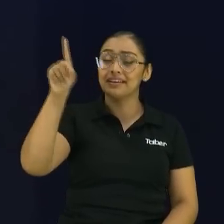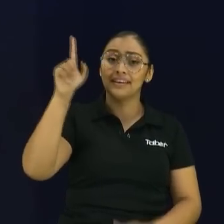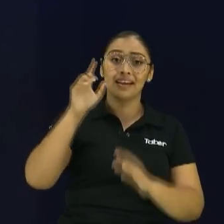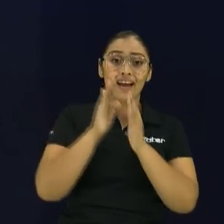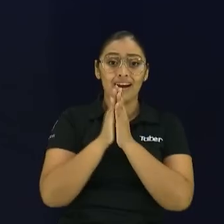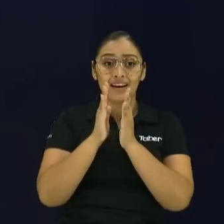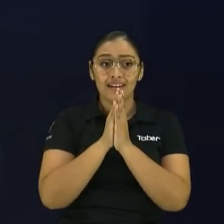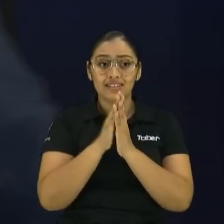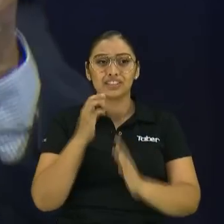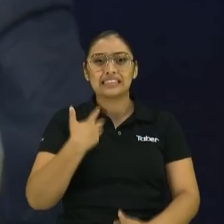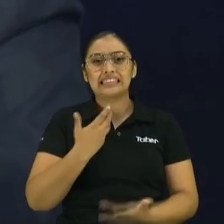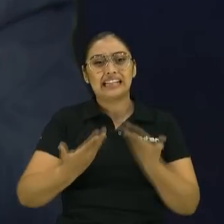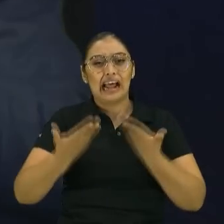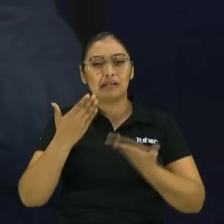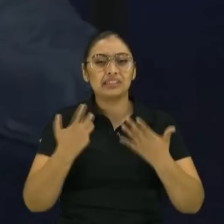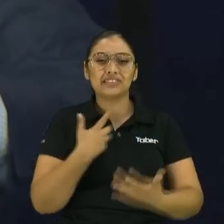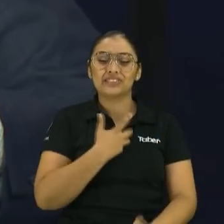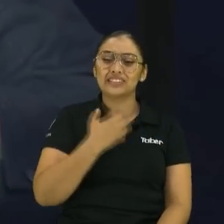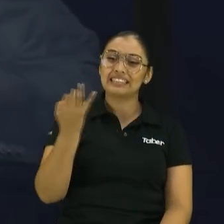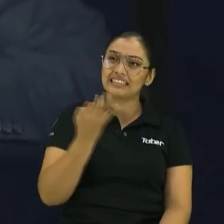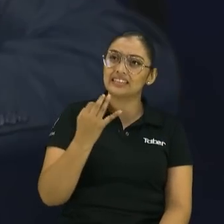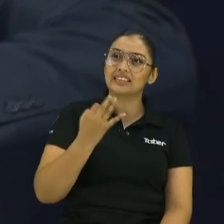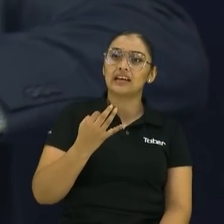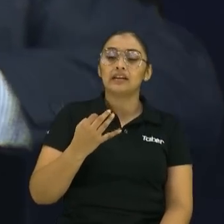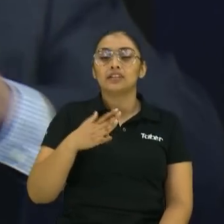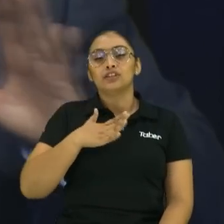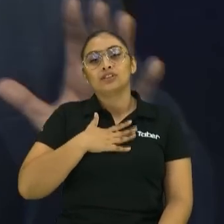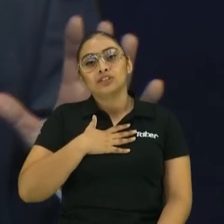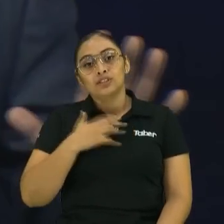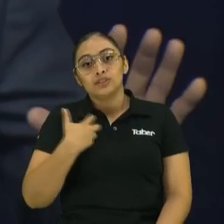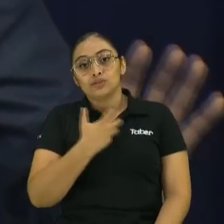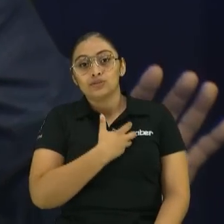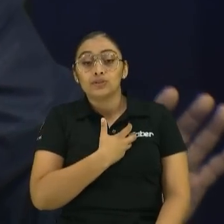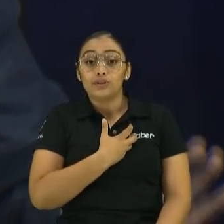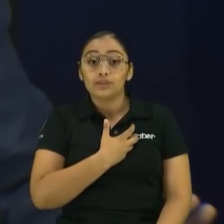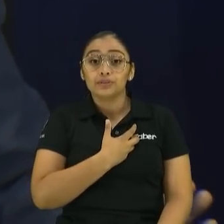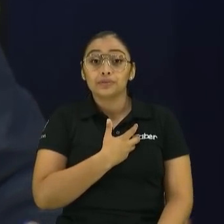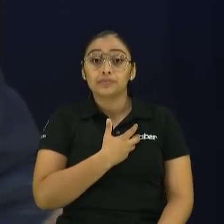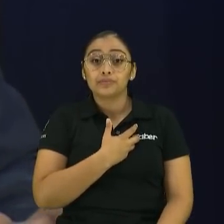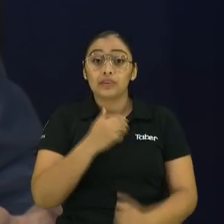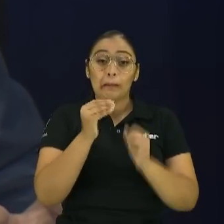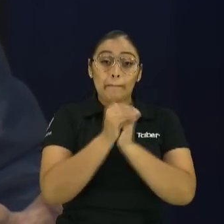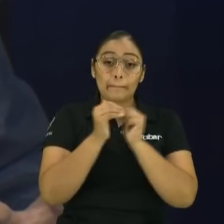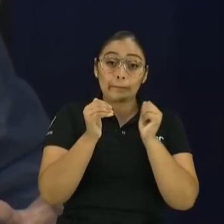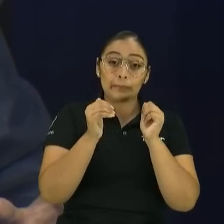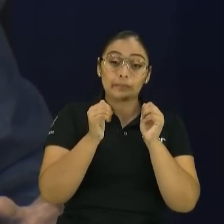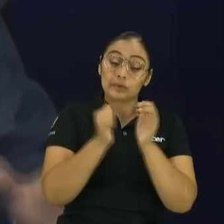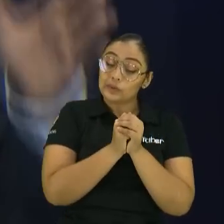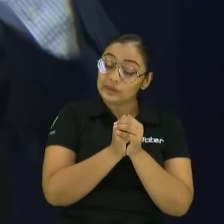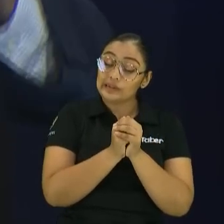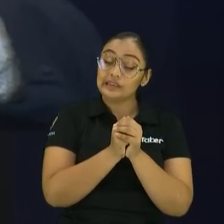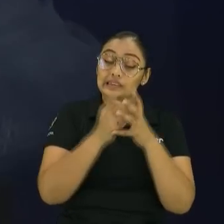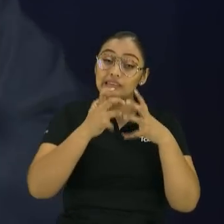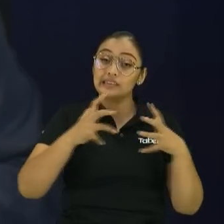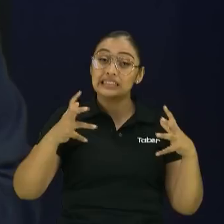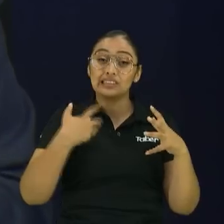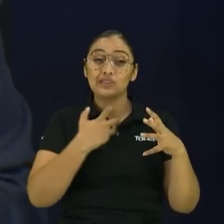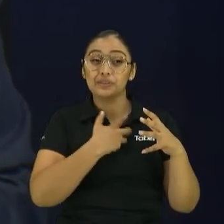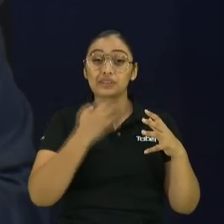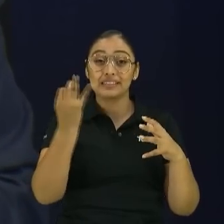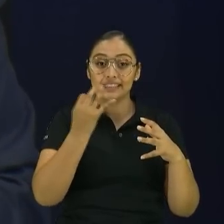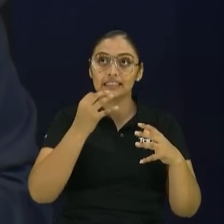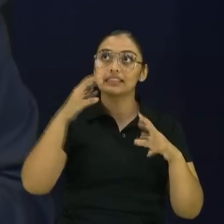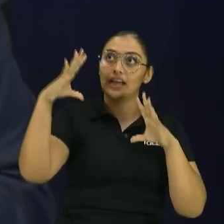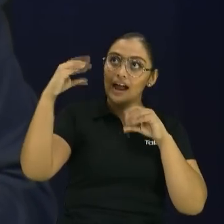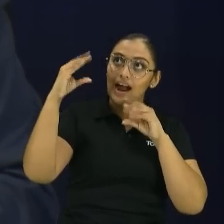necesitas una palabra de aliento tal vez estás atravesando un desierto o un momento de una Turbo bendición pero necesitas hablar con